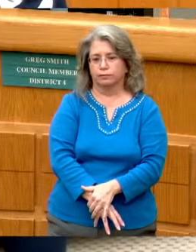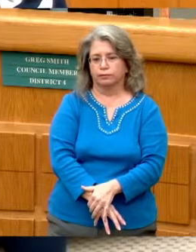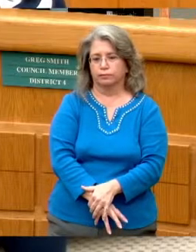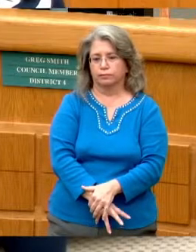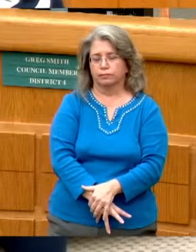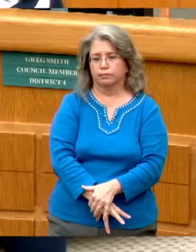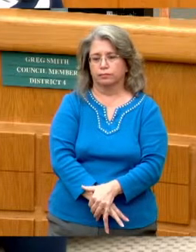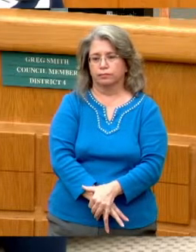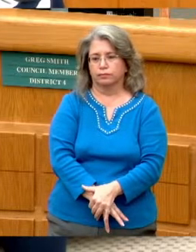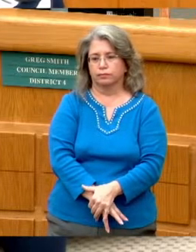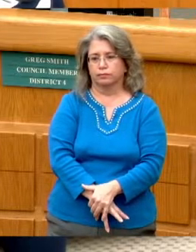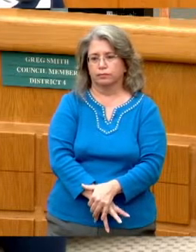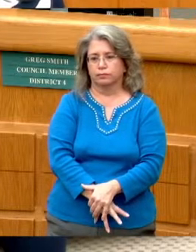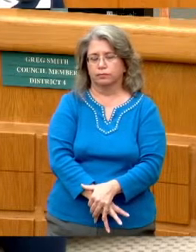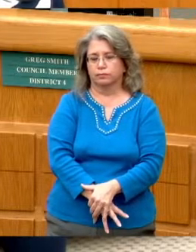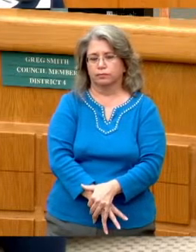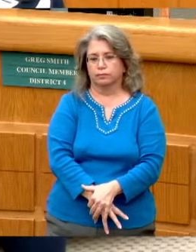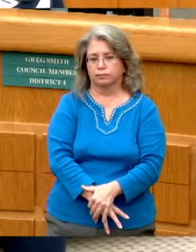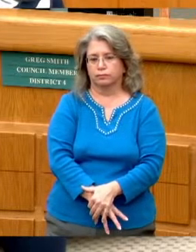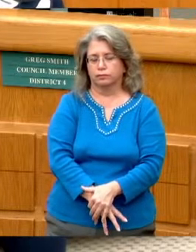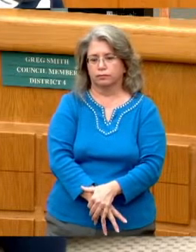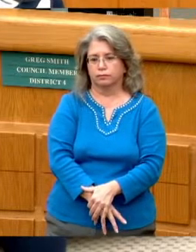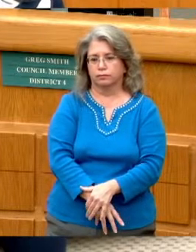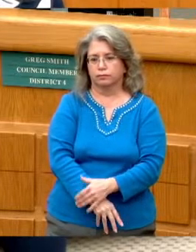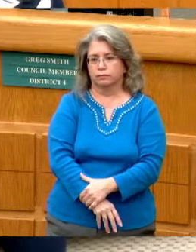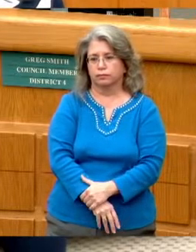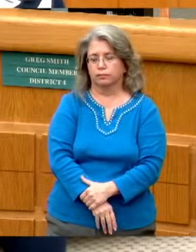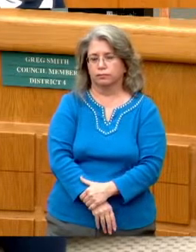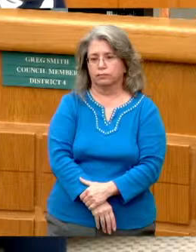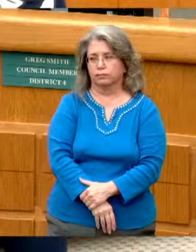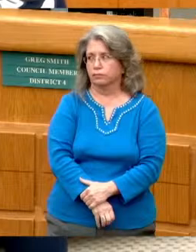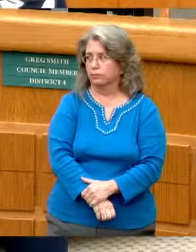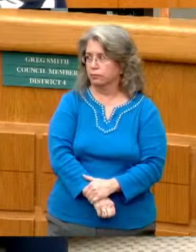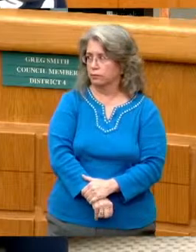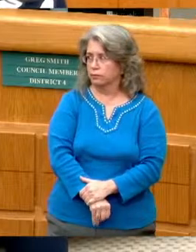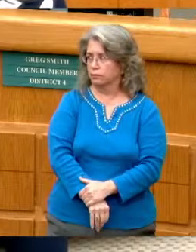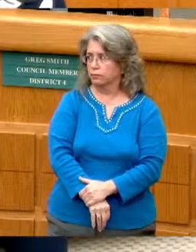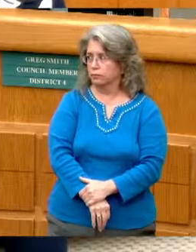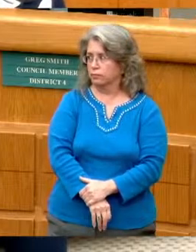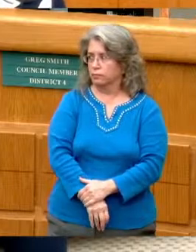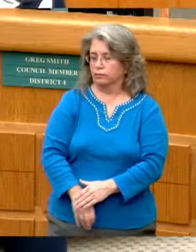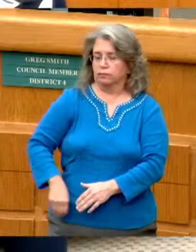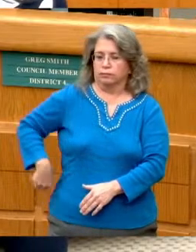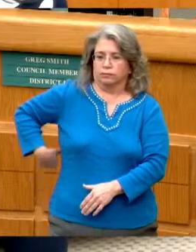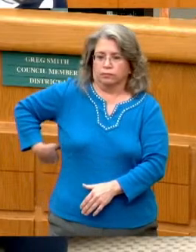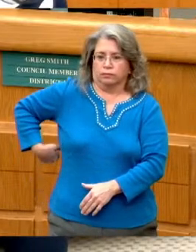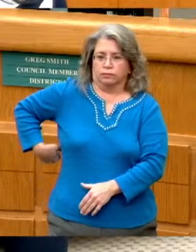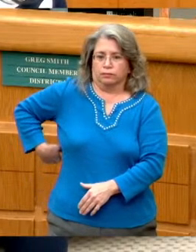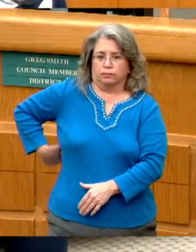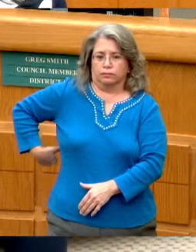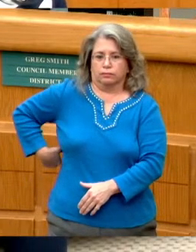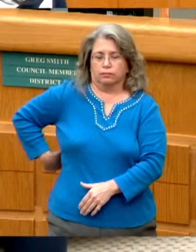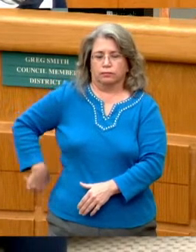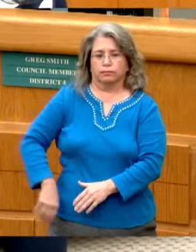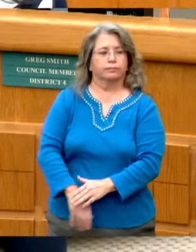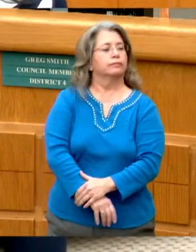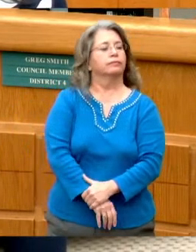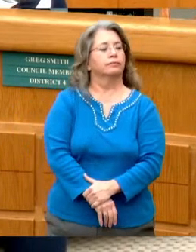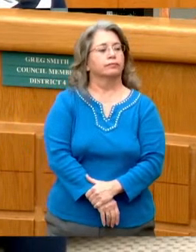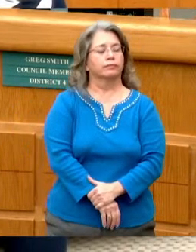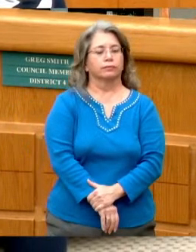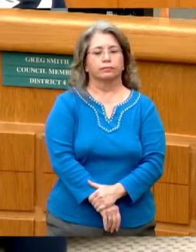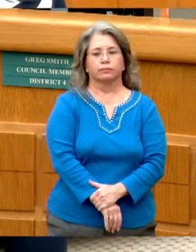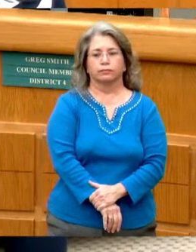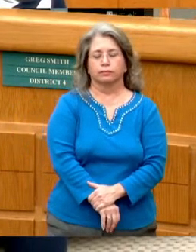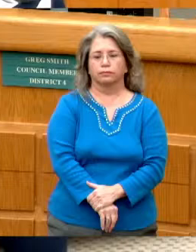y vamos a parar cuando estamos fin de distribuir más de 2,500 vacunas. La cosa más